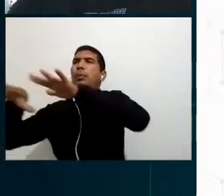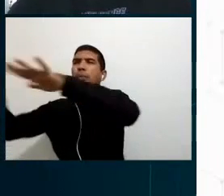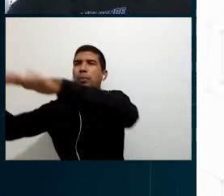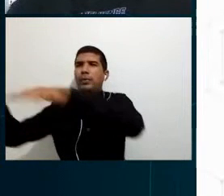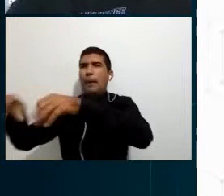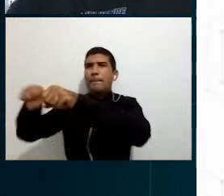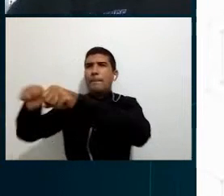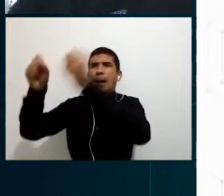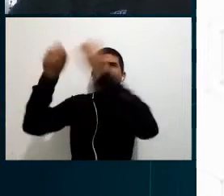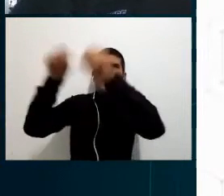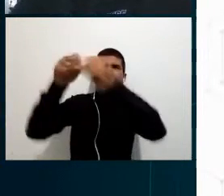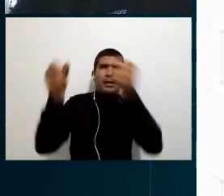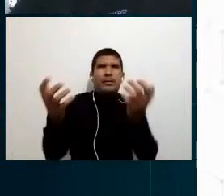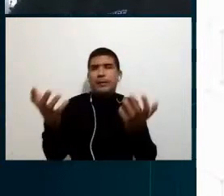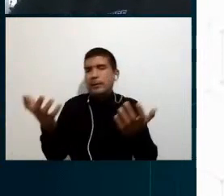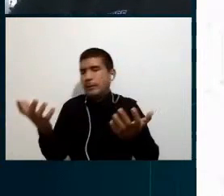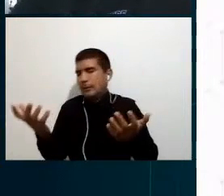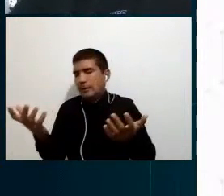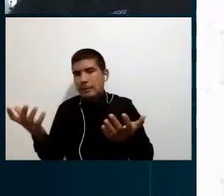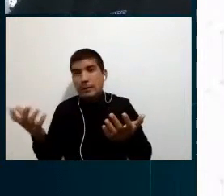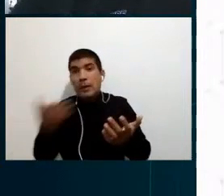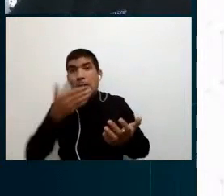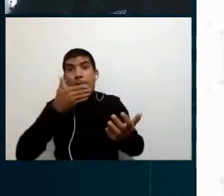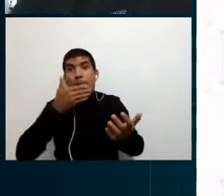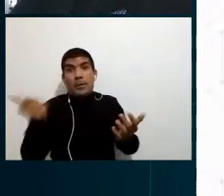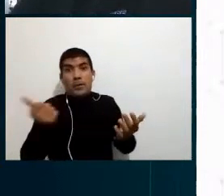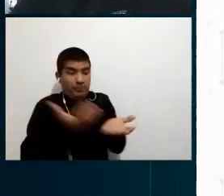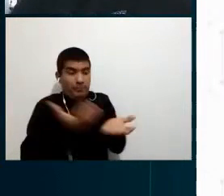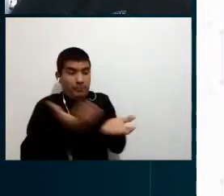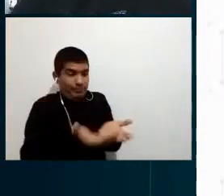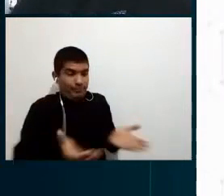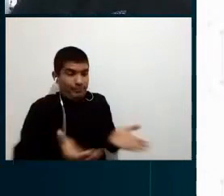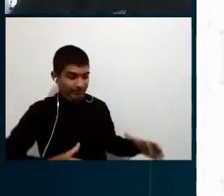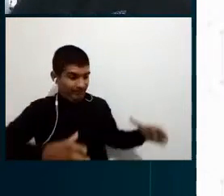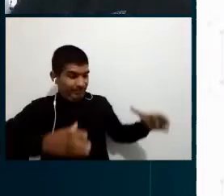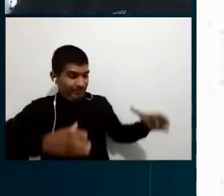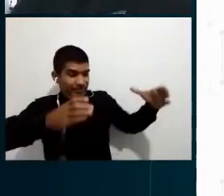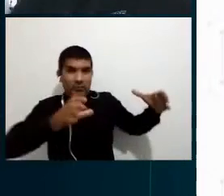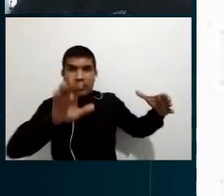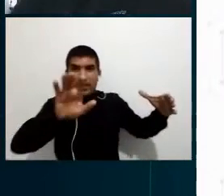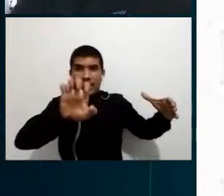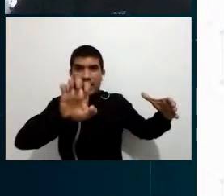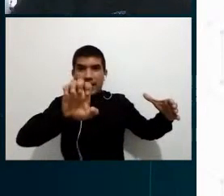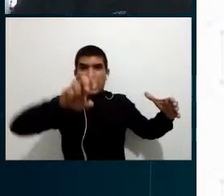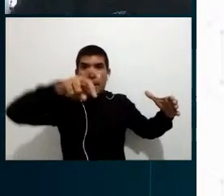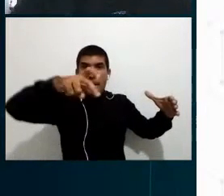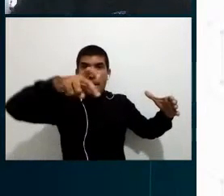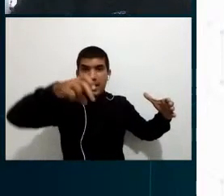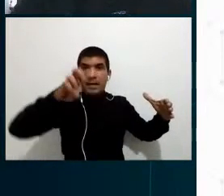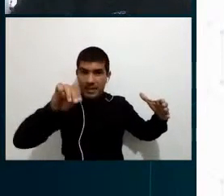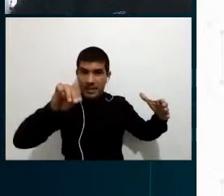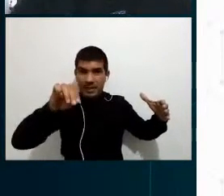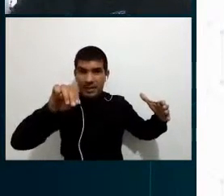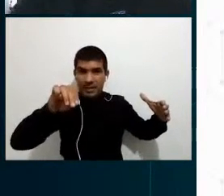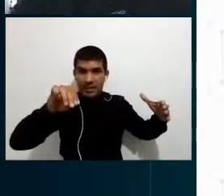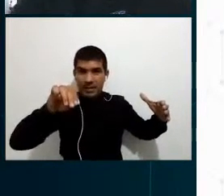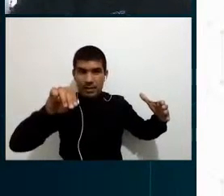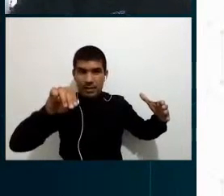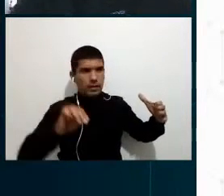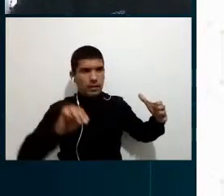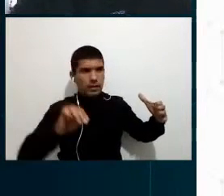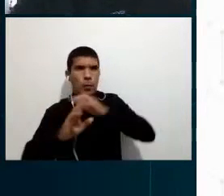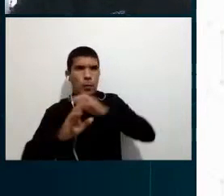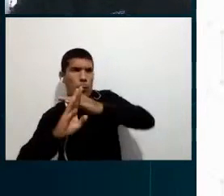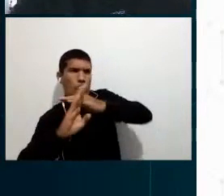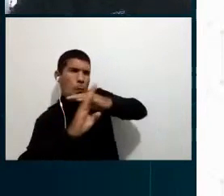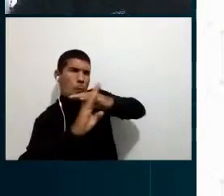vehículos durante 10.000 kilómetros, pues ahí sí empezamos a verlo considerable, y en los